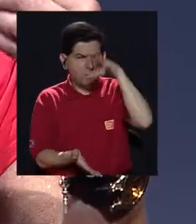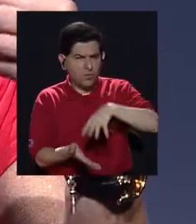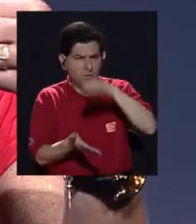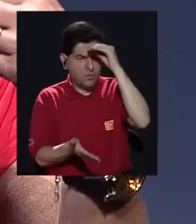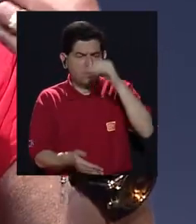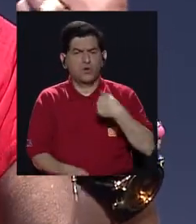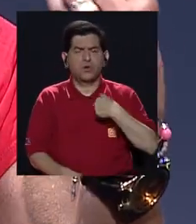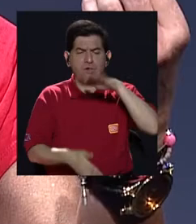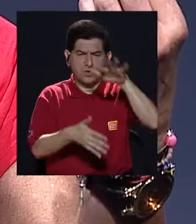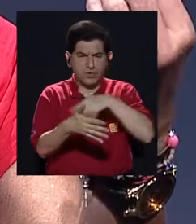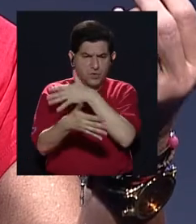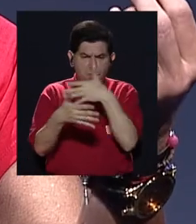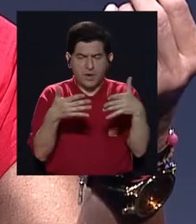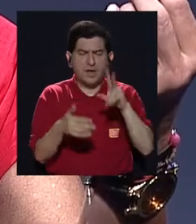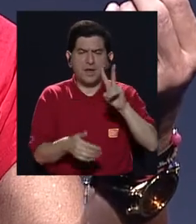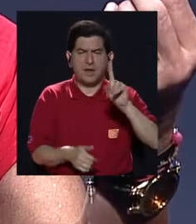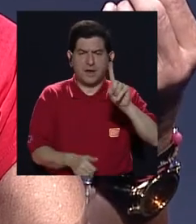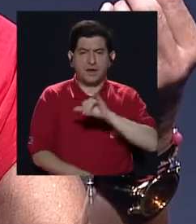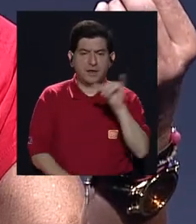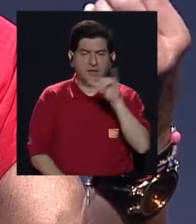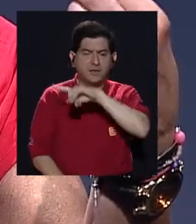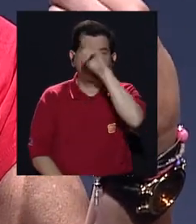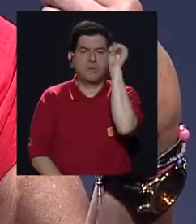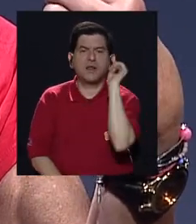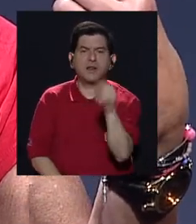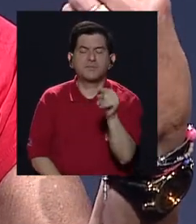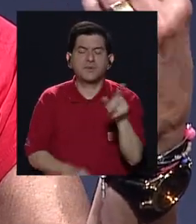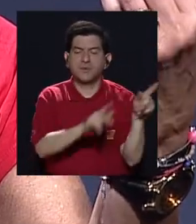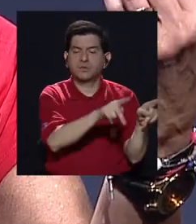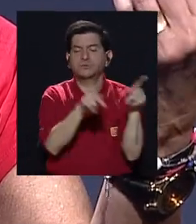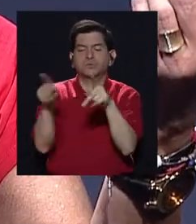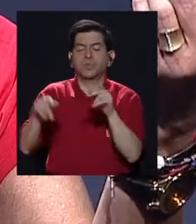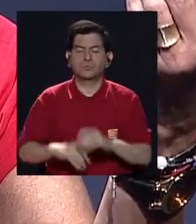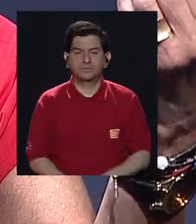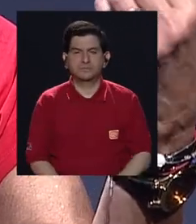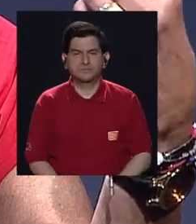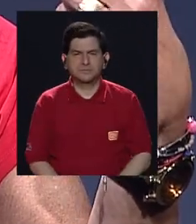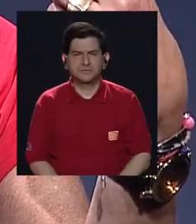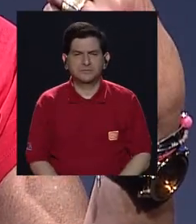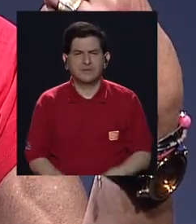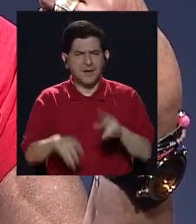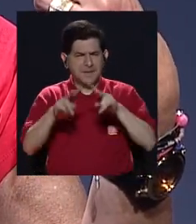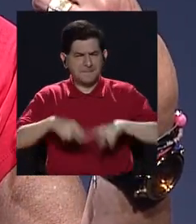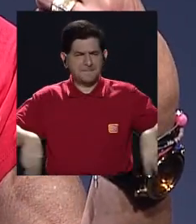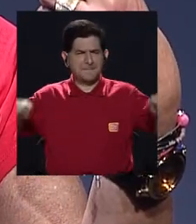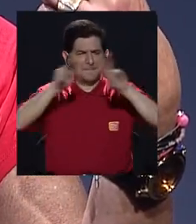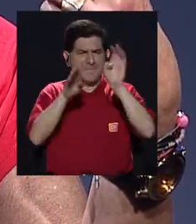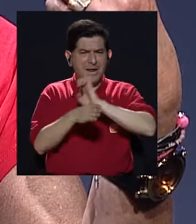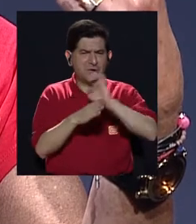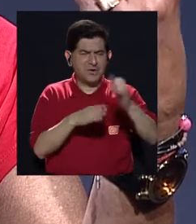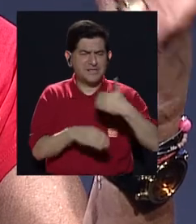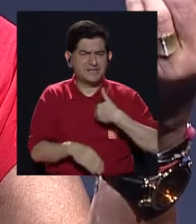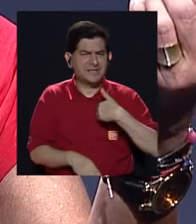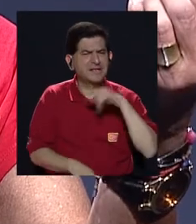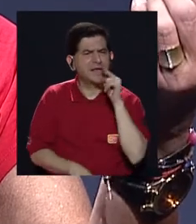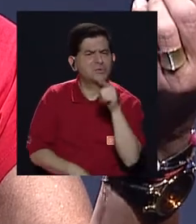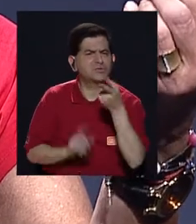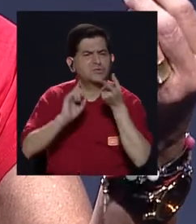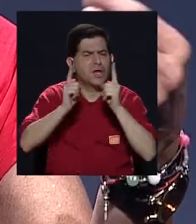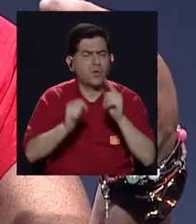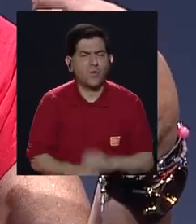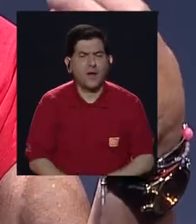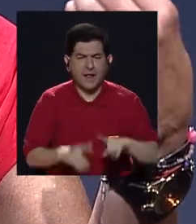mucho y cuando hago las agendas 21 también le pregunto a la gente cuáles valores éticos tienen que tener ustedes